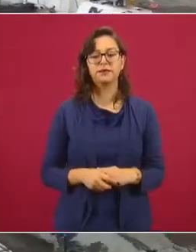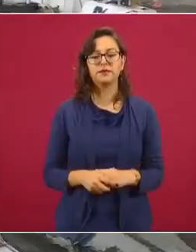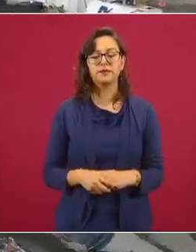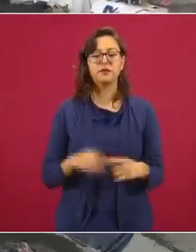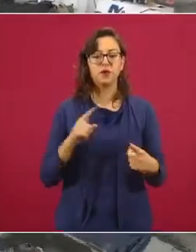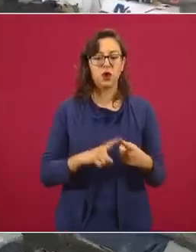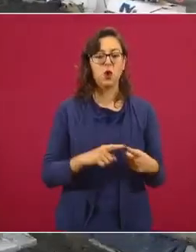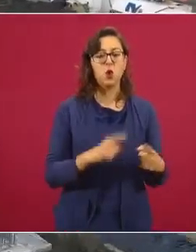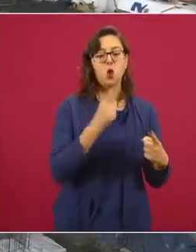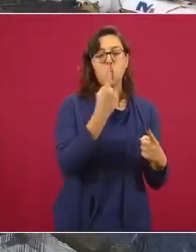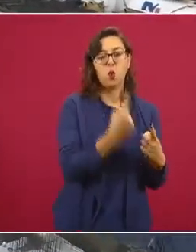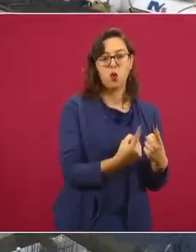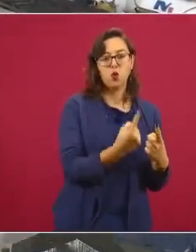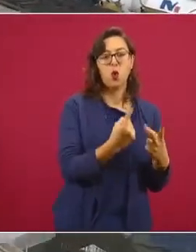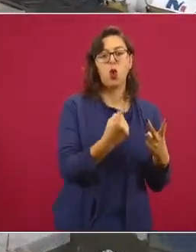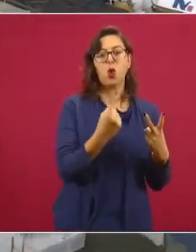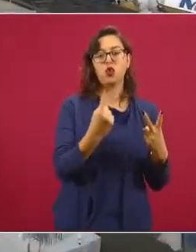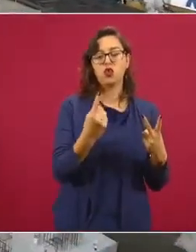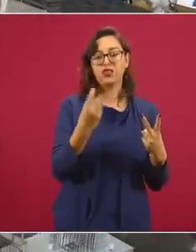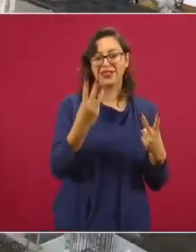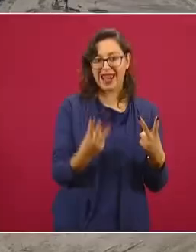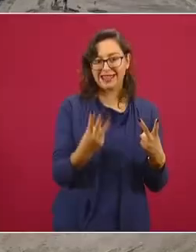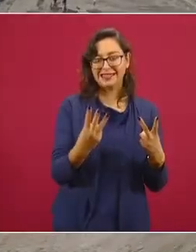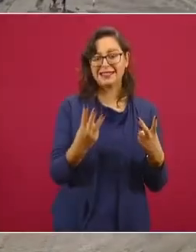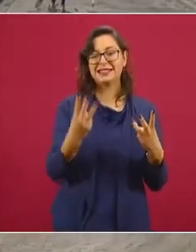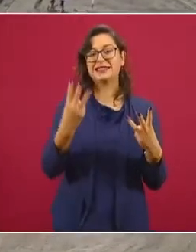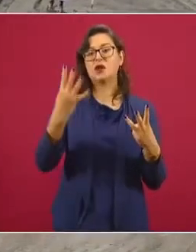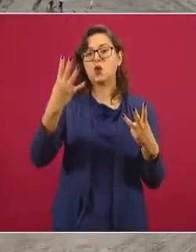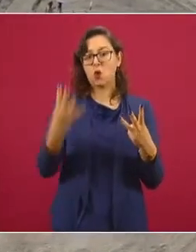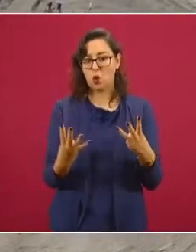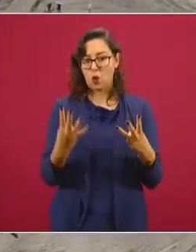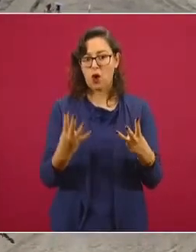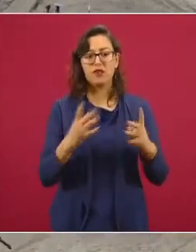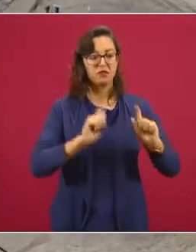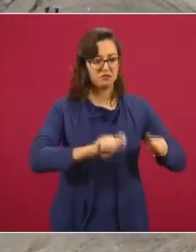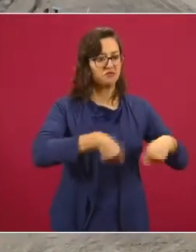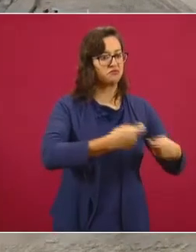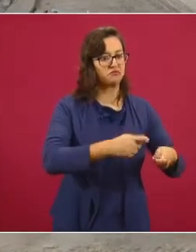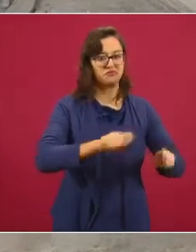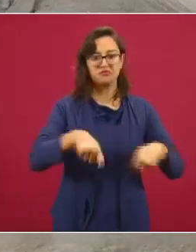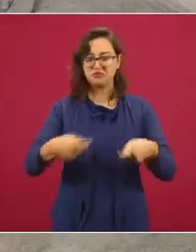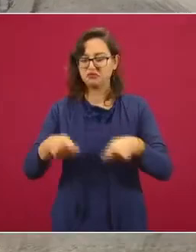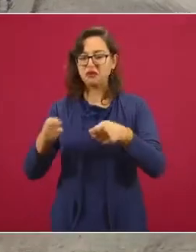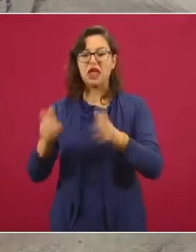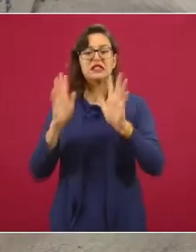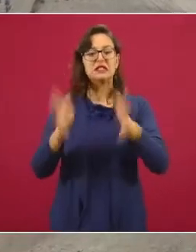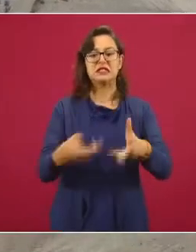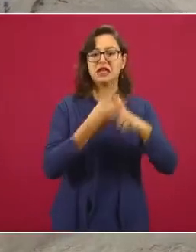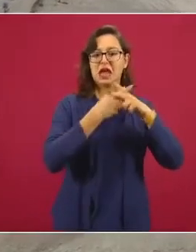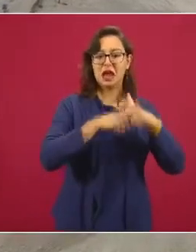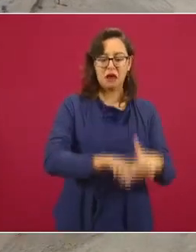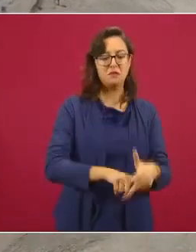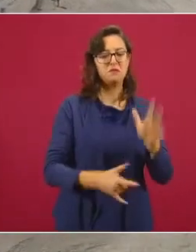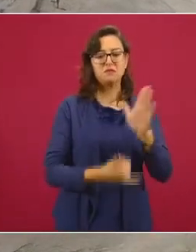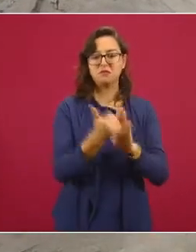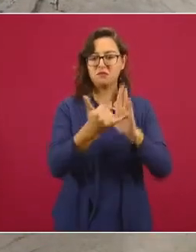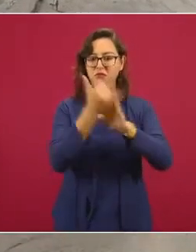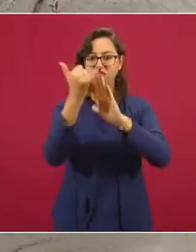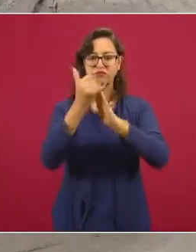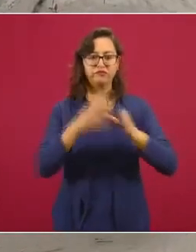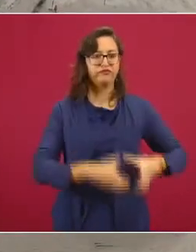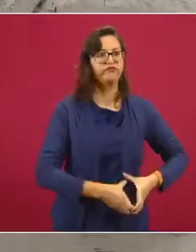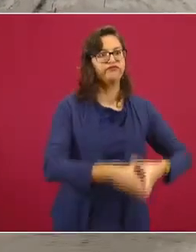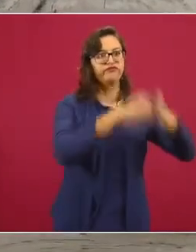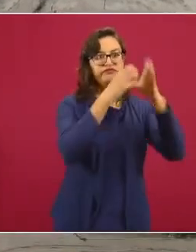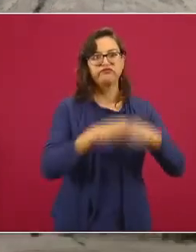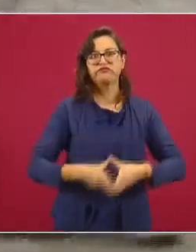paquetes 1, 3 y 4, asignadas a la compañía ICA Fluor, y estas plantas ya iniciaron con el levantamiento de construcción de columnas,